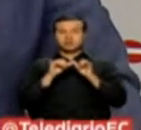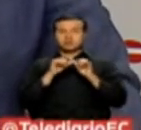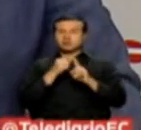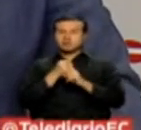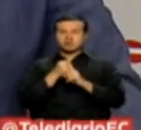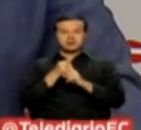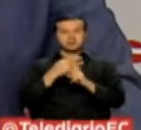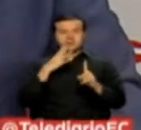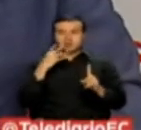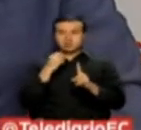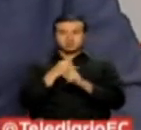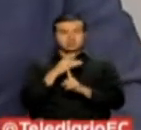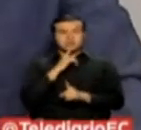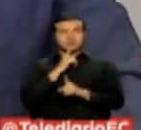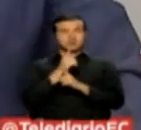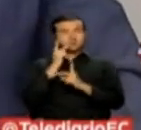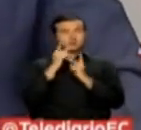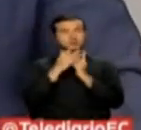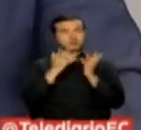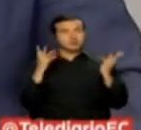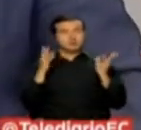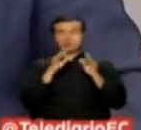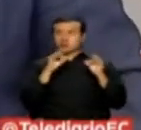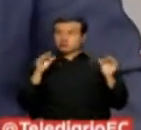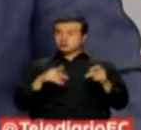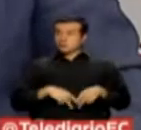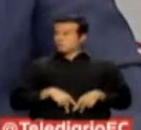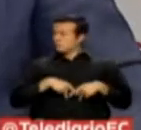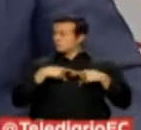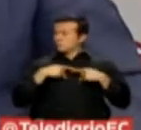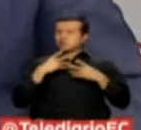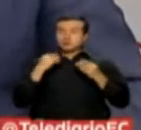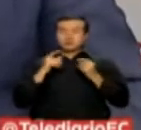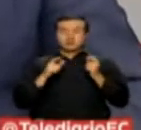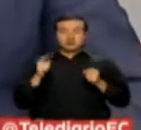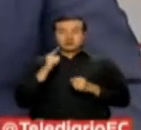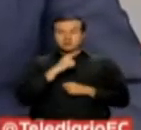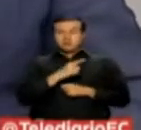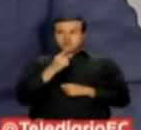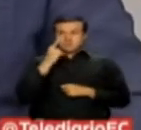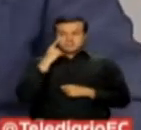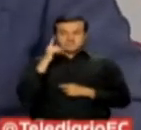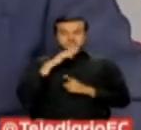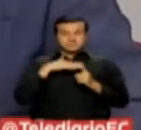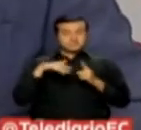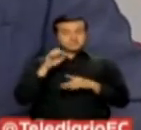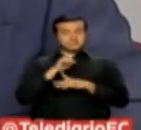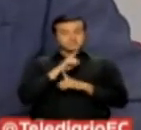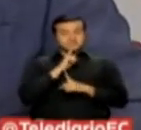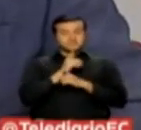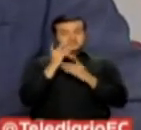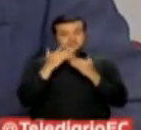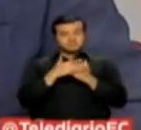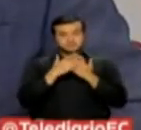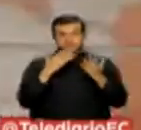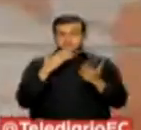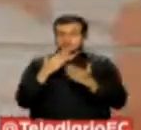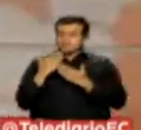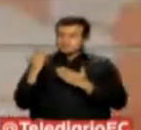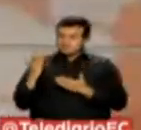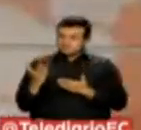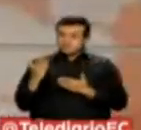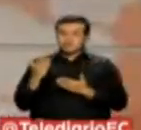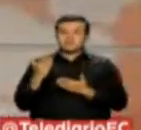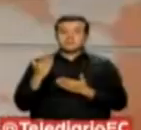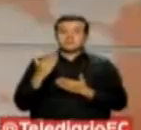impacto visible en la calidad de vida de la mayor cantidad posible de ecuatorianos. Claro, gracias por aceptar esta